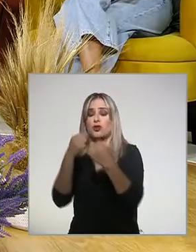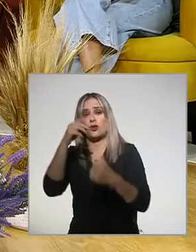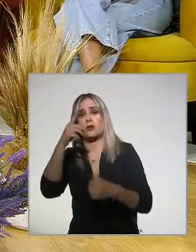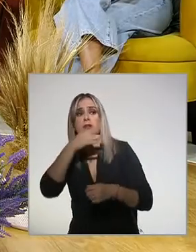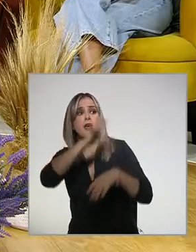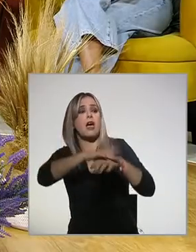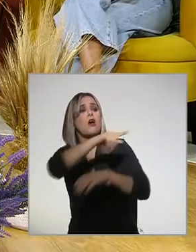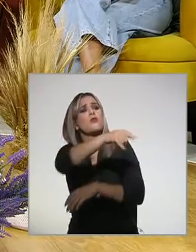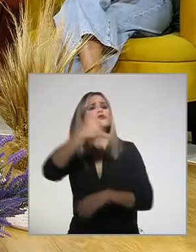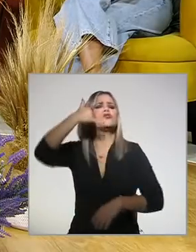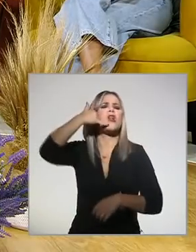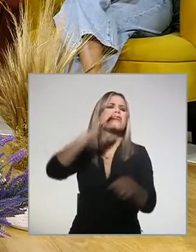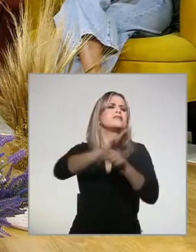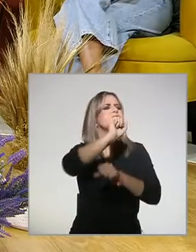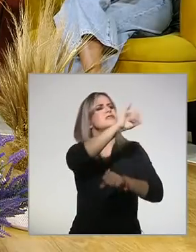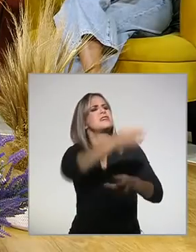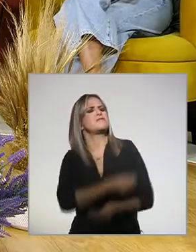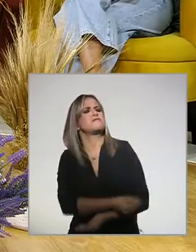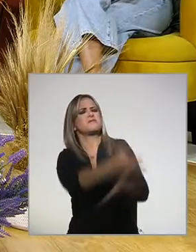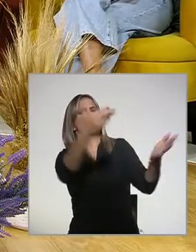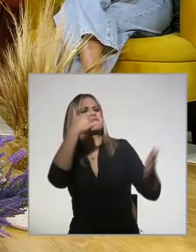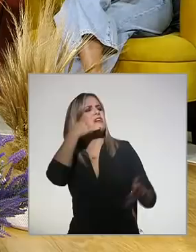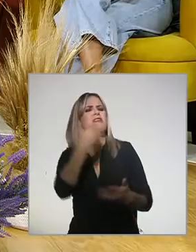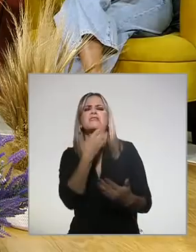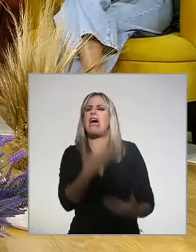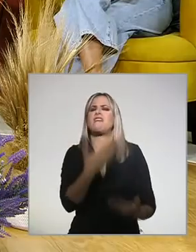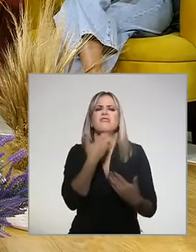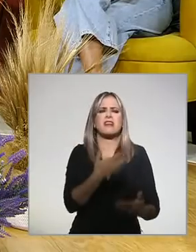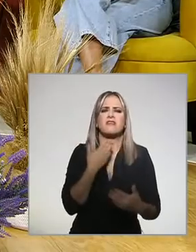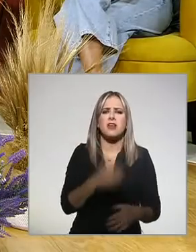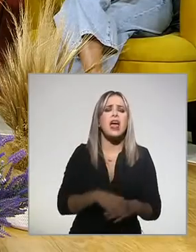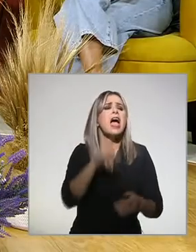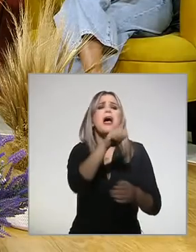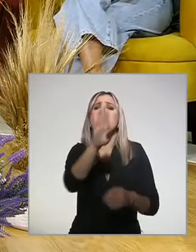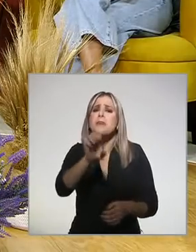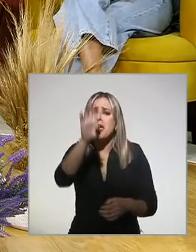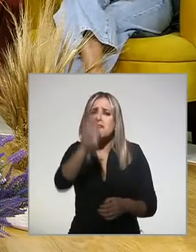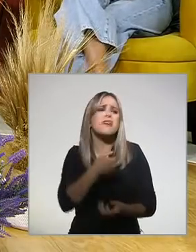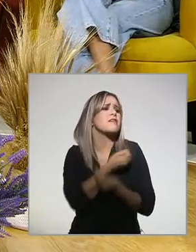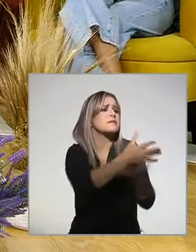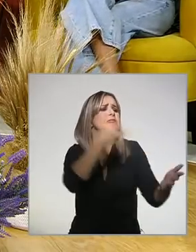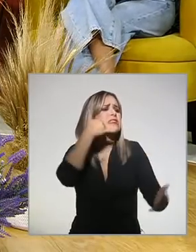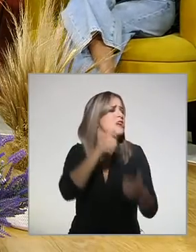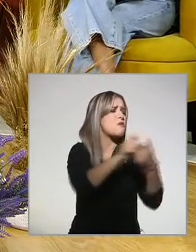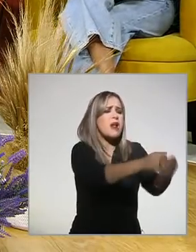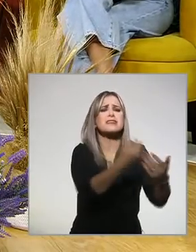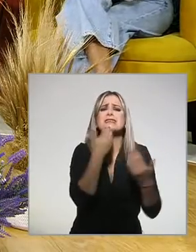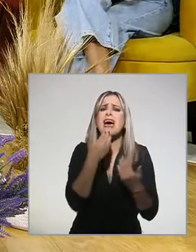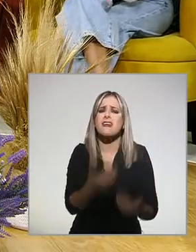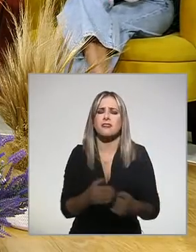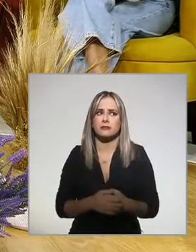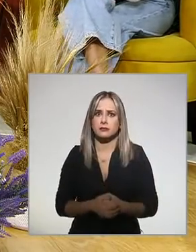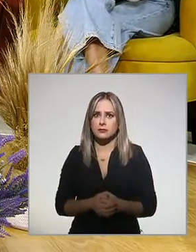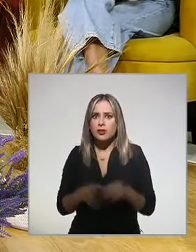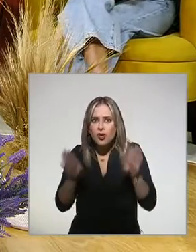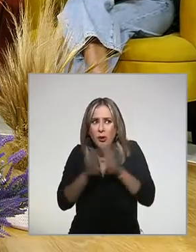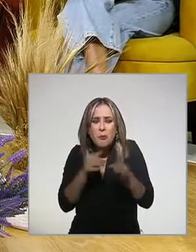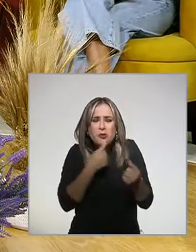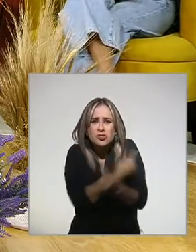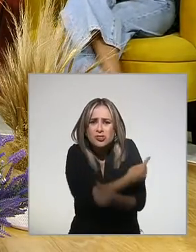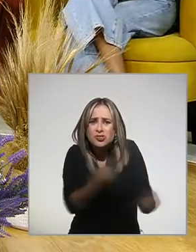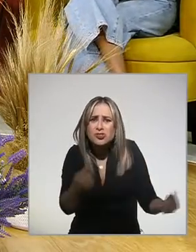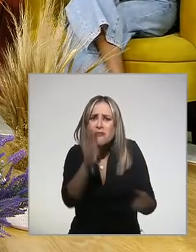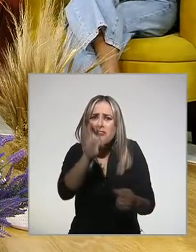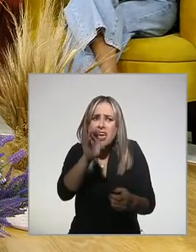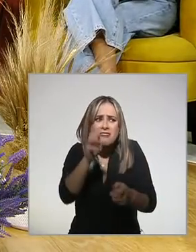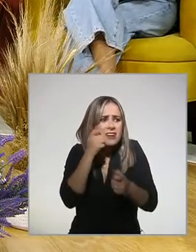los dispositivos los niños, y ahora lo hacemos desde que son bebés. Tú obsérvalo, el chiquitito le dan el celular. E incluso de